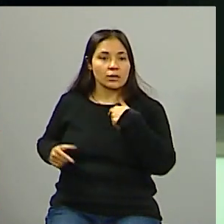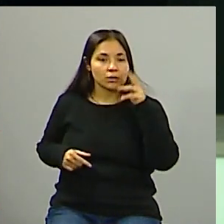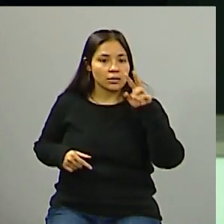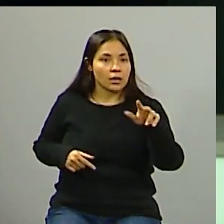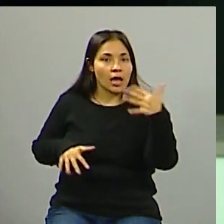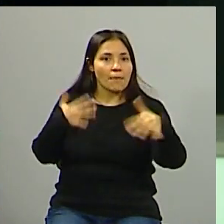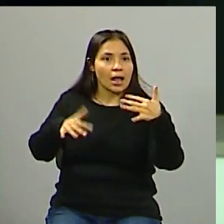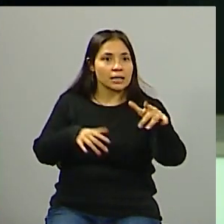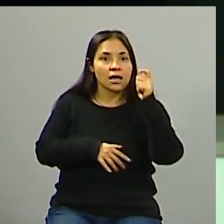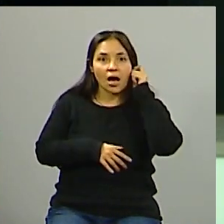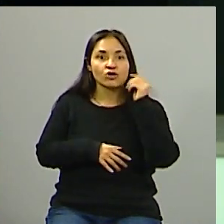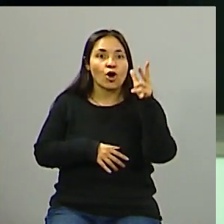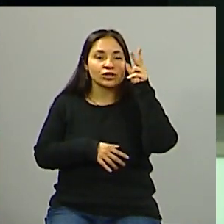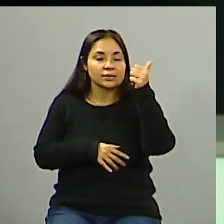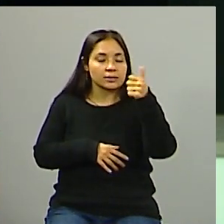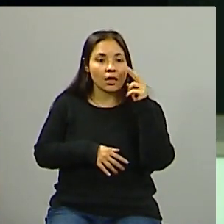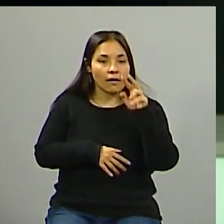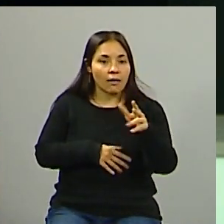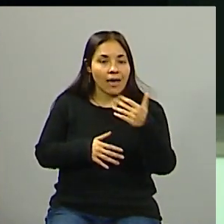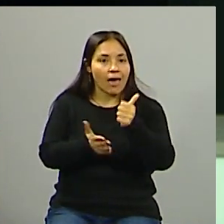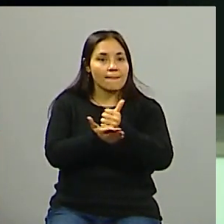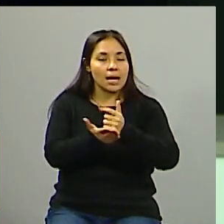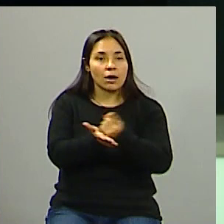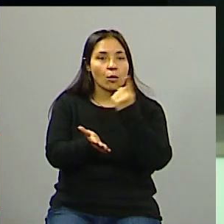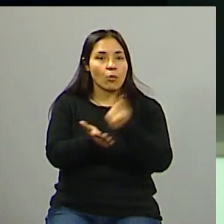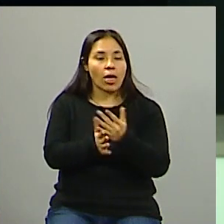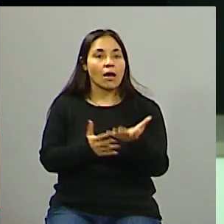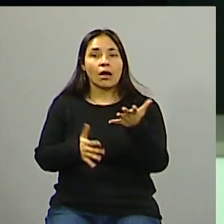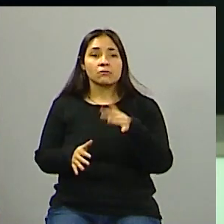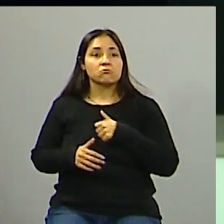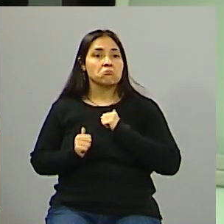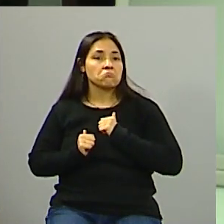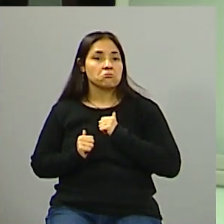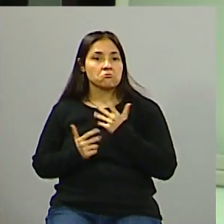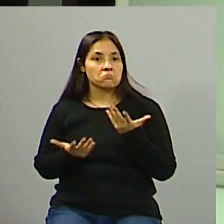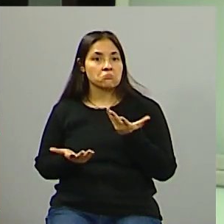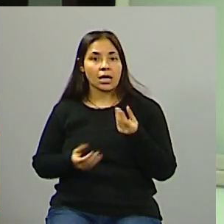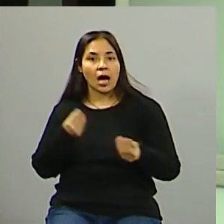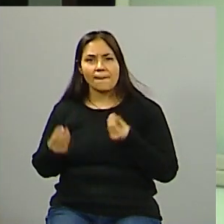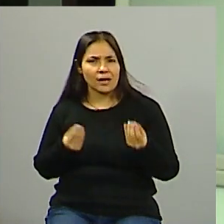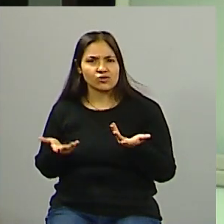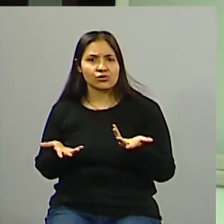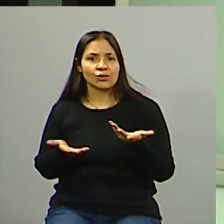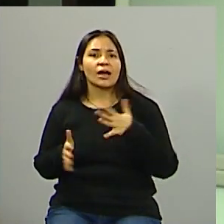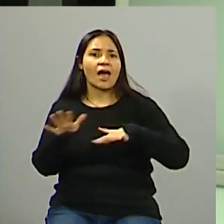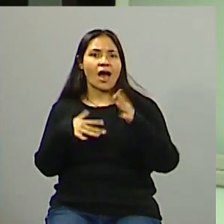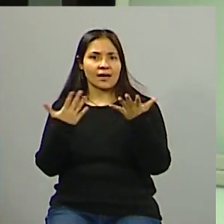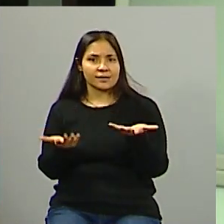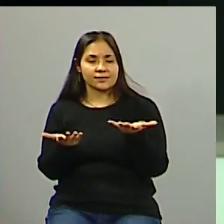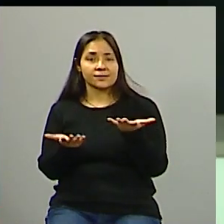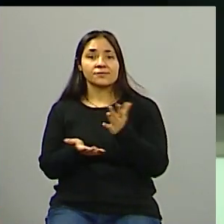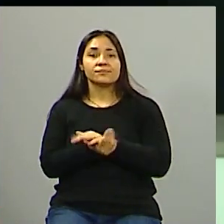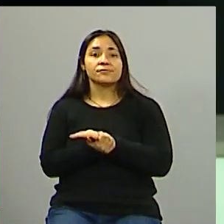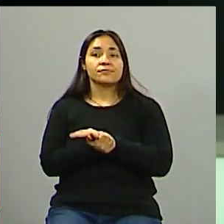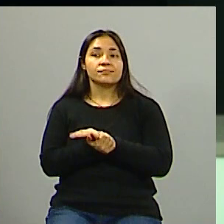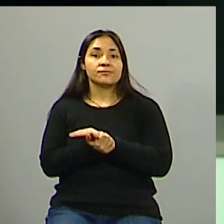y que encima tenía 86 años, que no va a poder esperar tanto tiempo? Las ¿sí? prioridades, ¿cómo son las prioridades? Exactamente. En esos casos? ¿Y qué pasa?